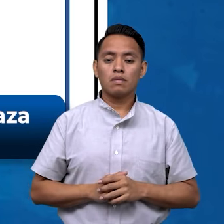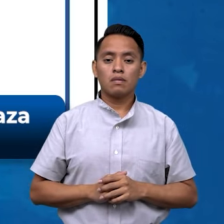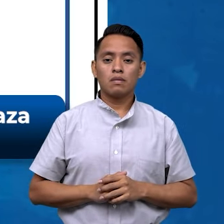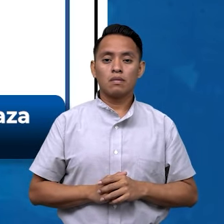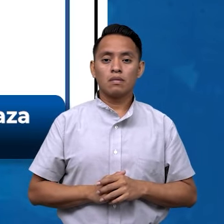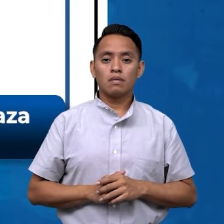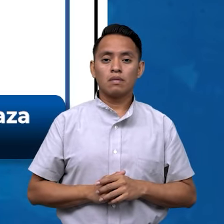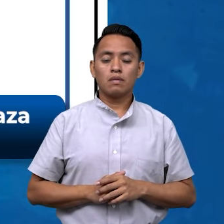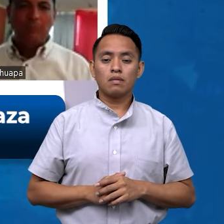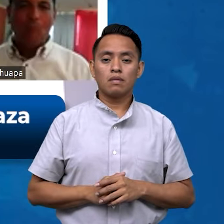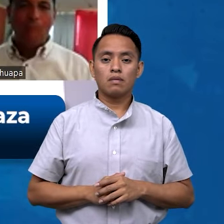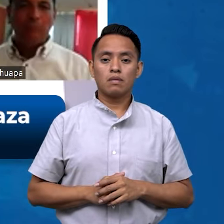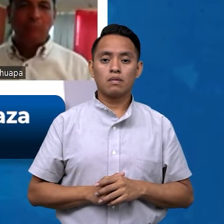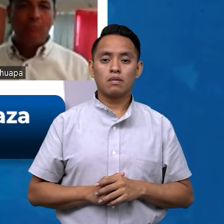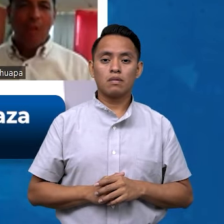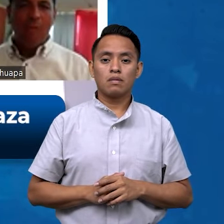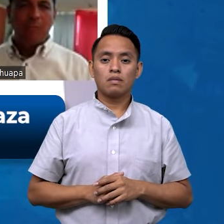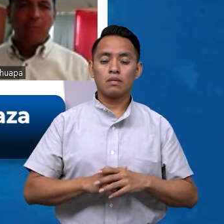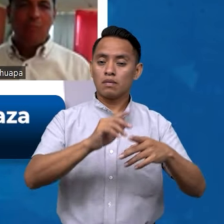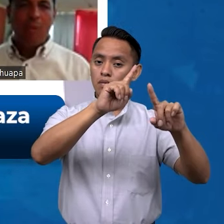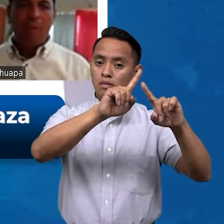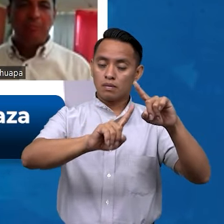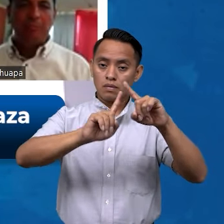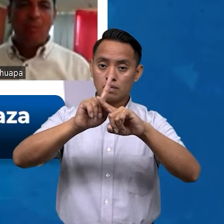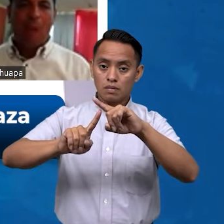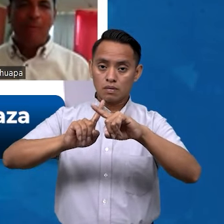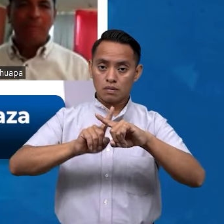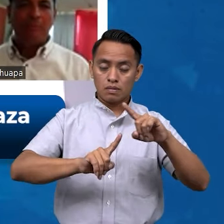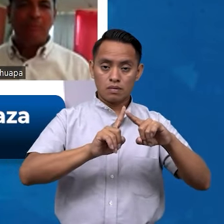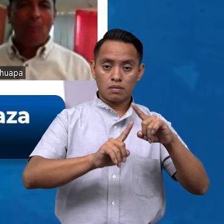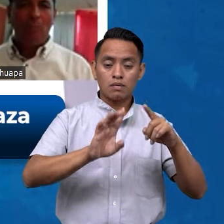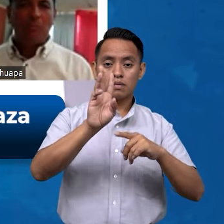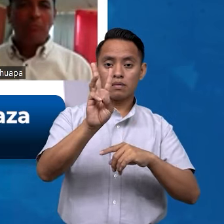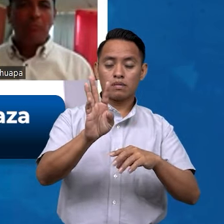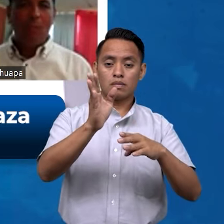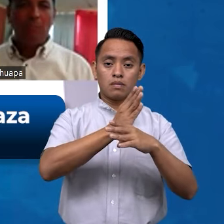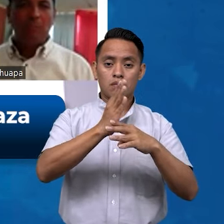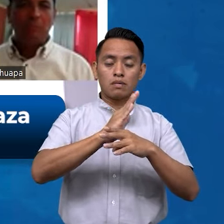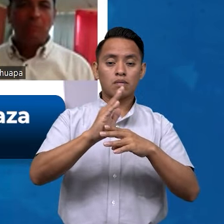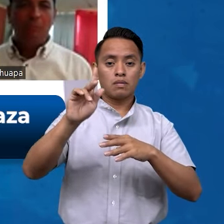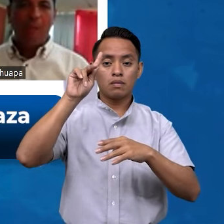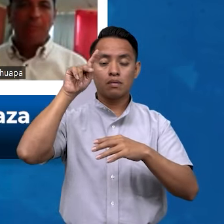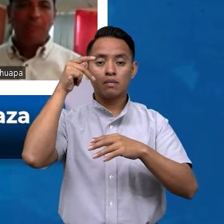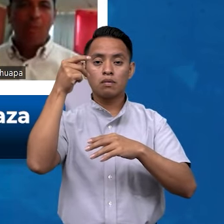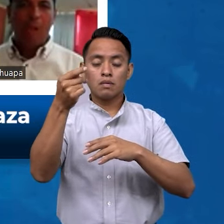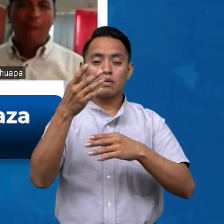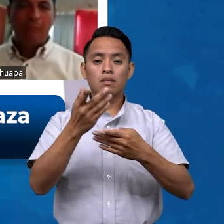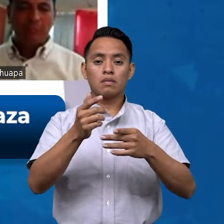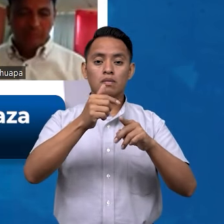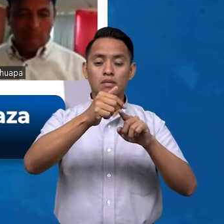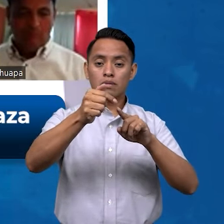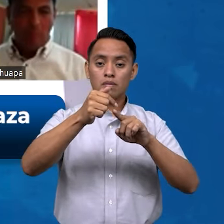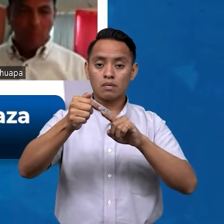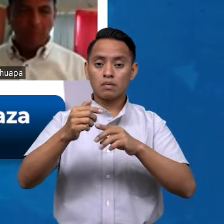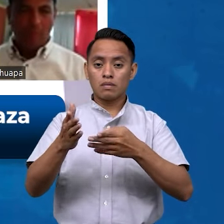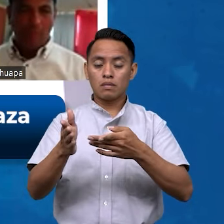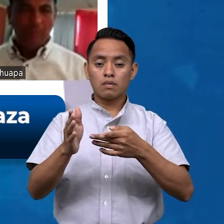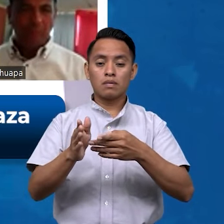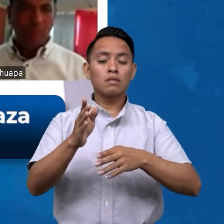De esto, como nosotros estamos divididos en 3 distritos de manera política, cada distrito realiza un